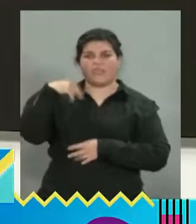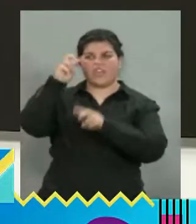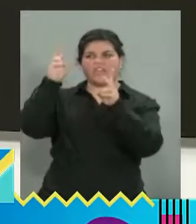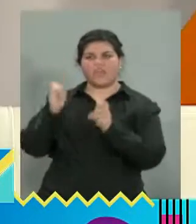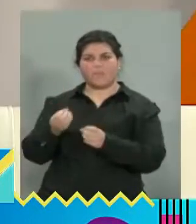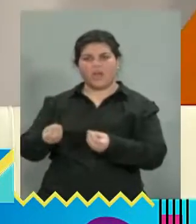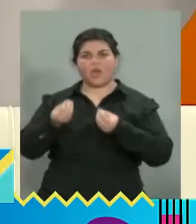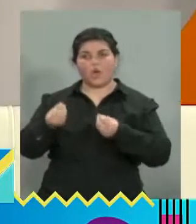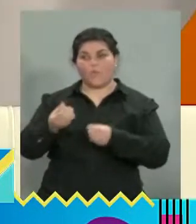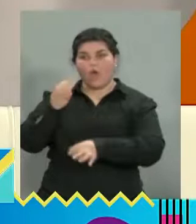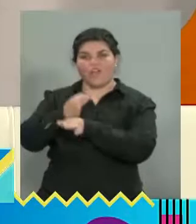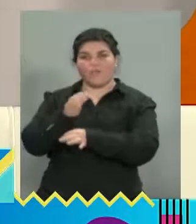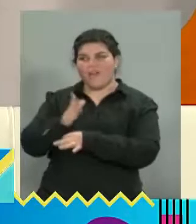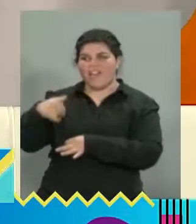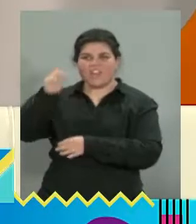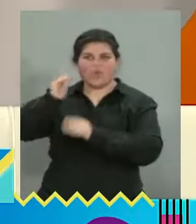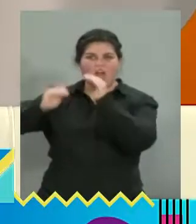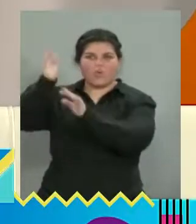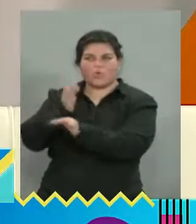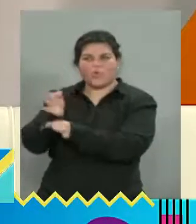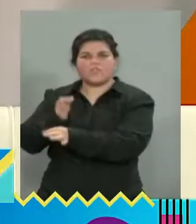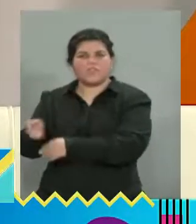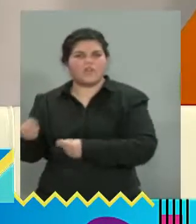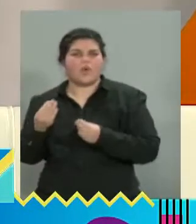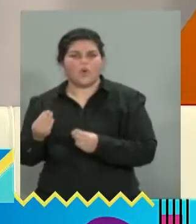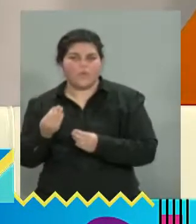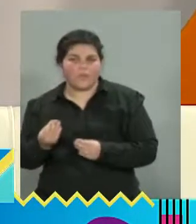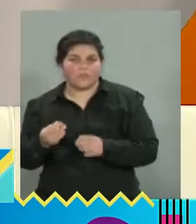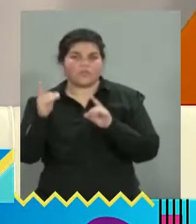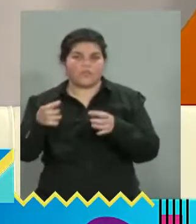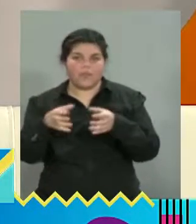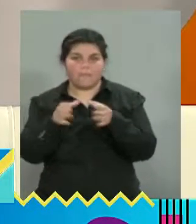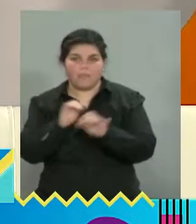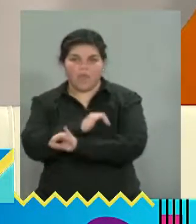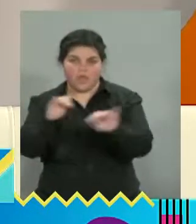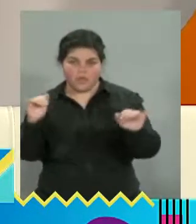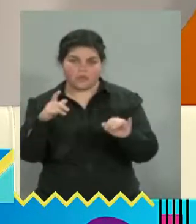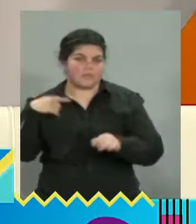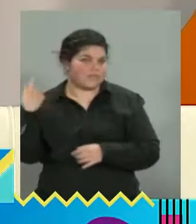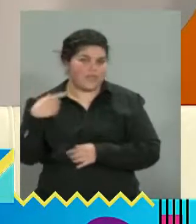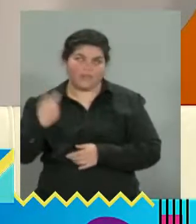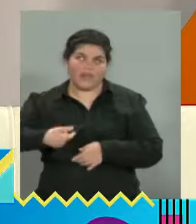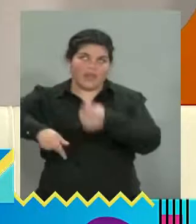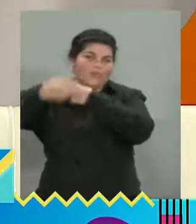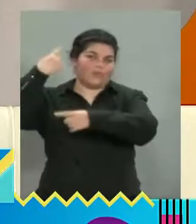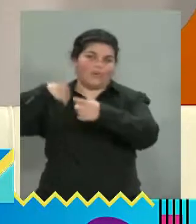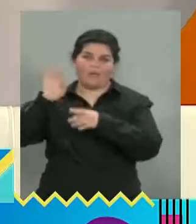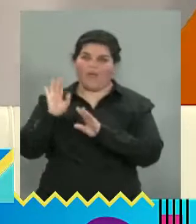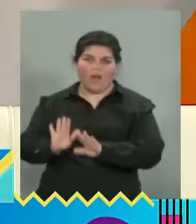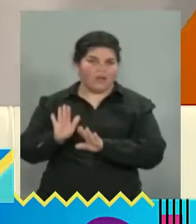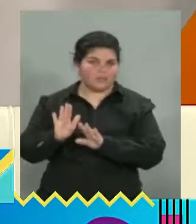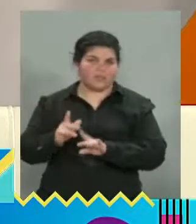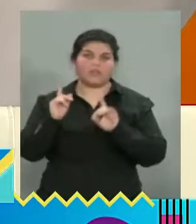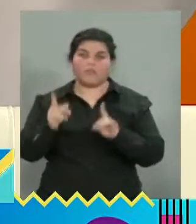vez en su escuela hace un tiempo, en los medios de comunicación que históricamente han conocido, en las mismas